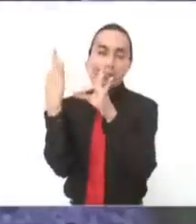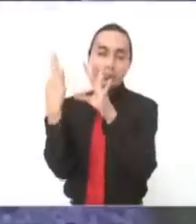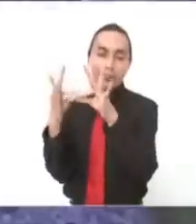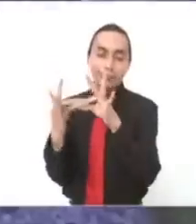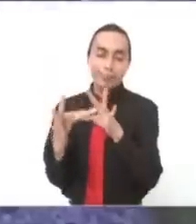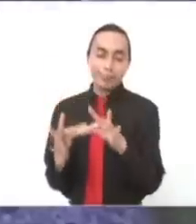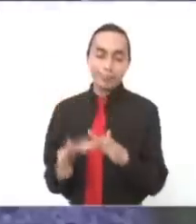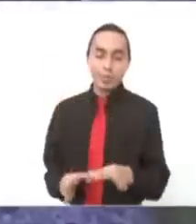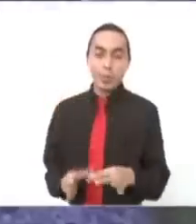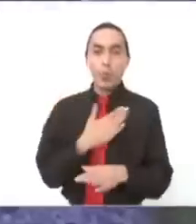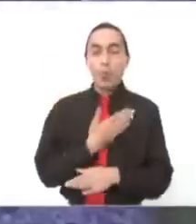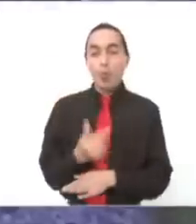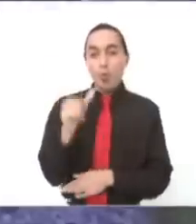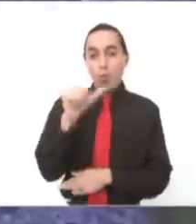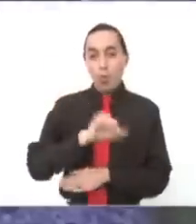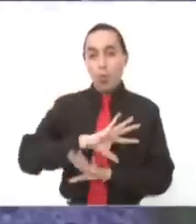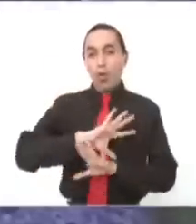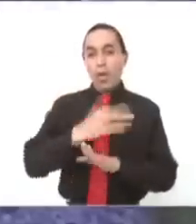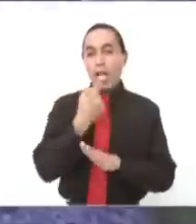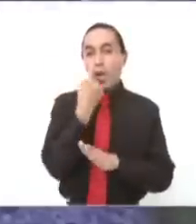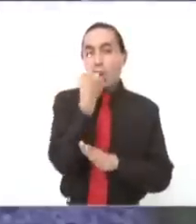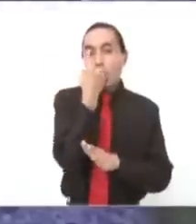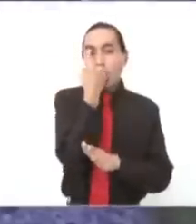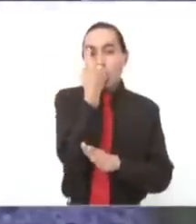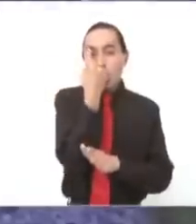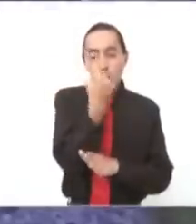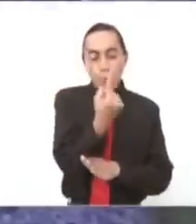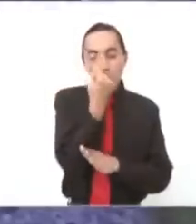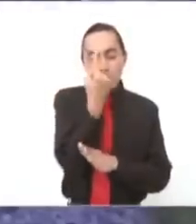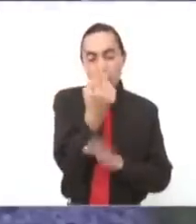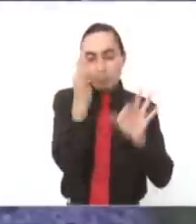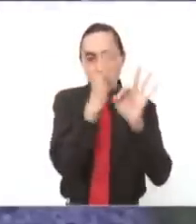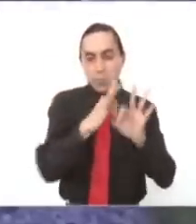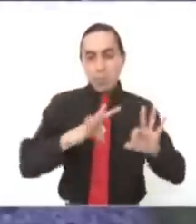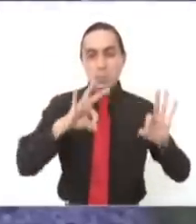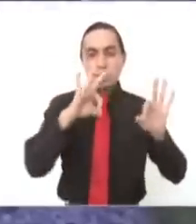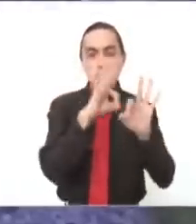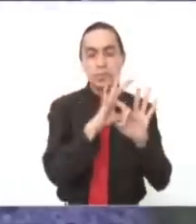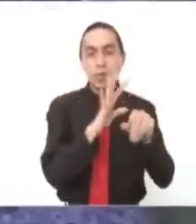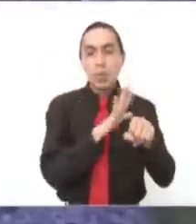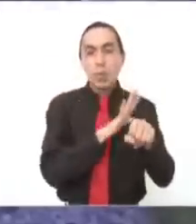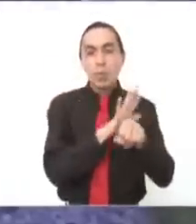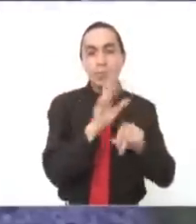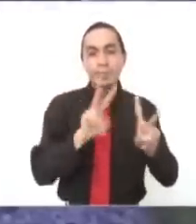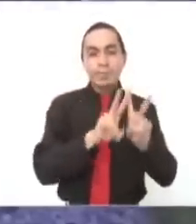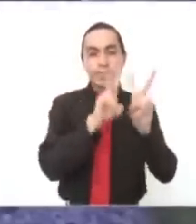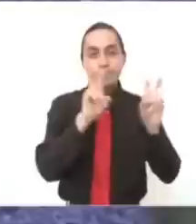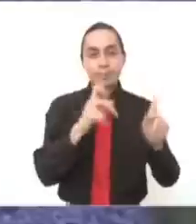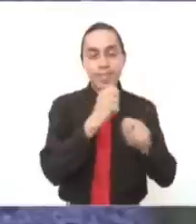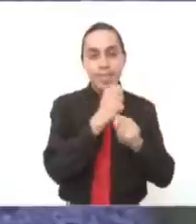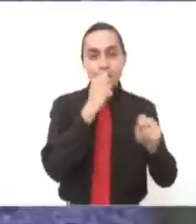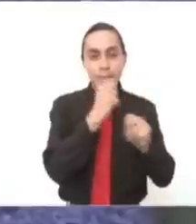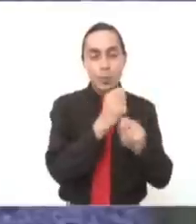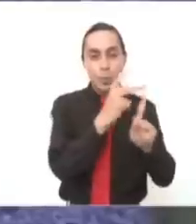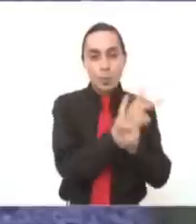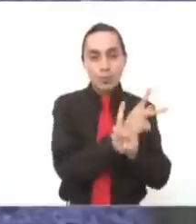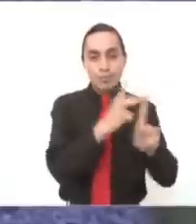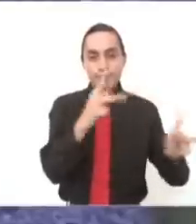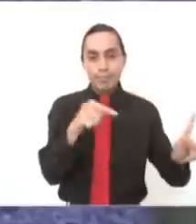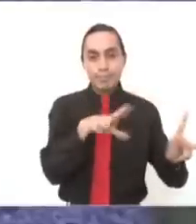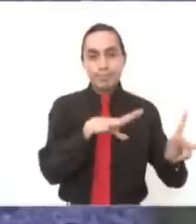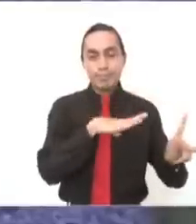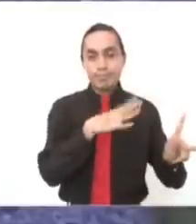Pues estamos resolviendo una dificultad muy importante, que es la del transporte público en una parte